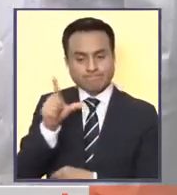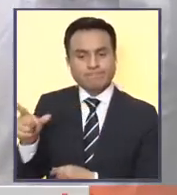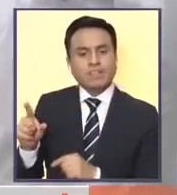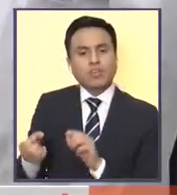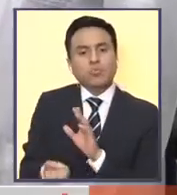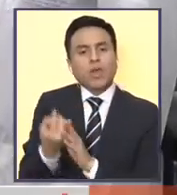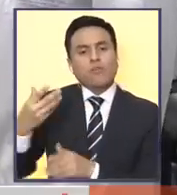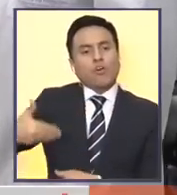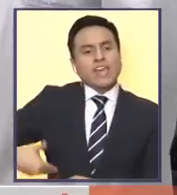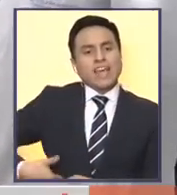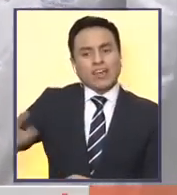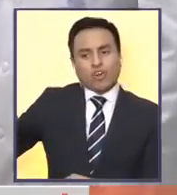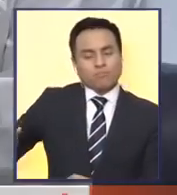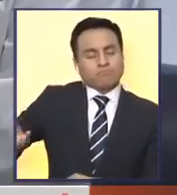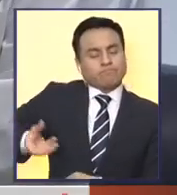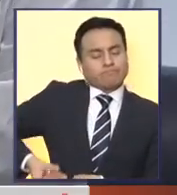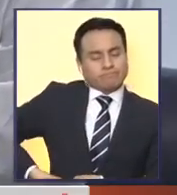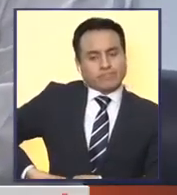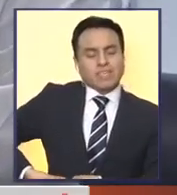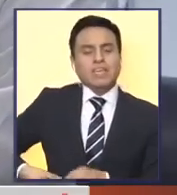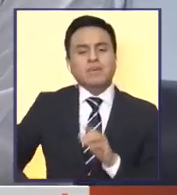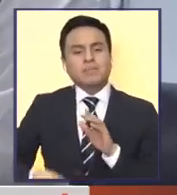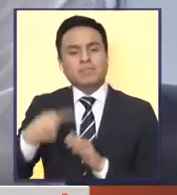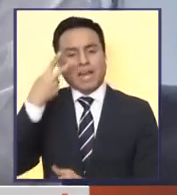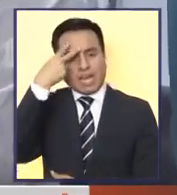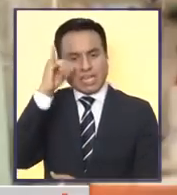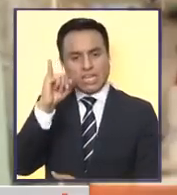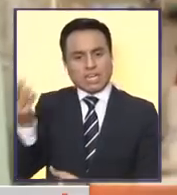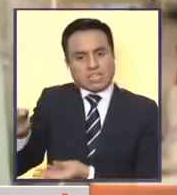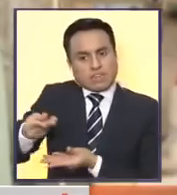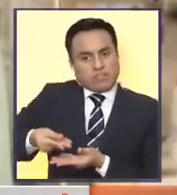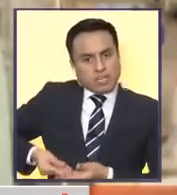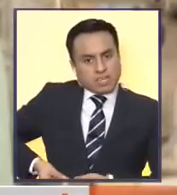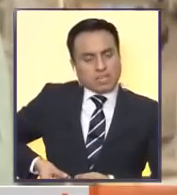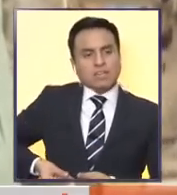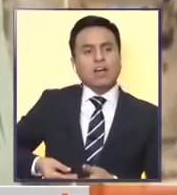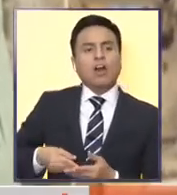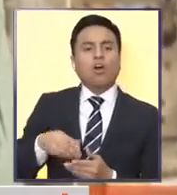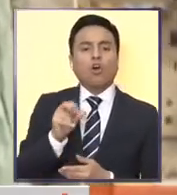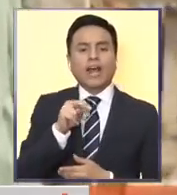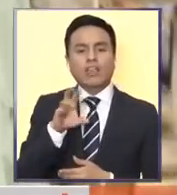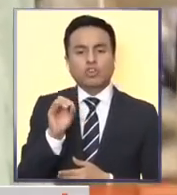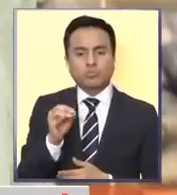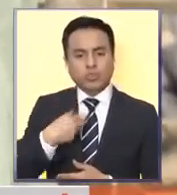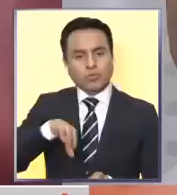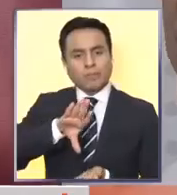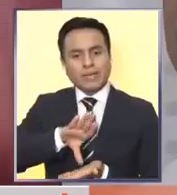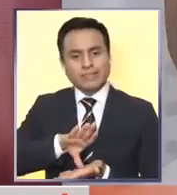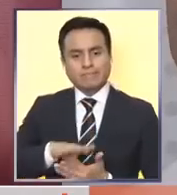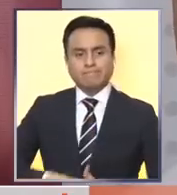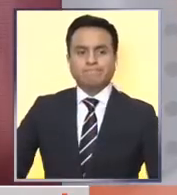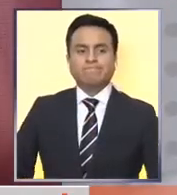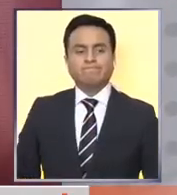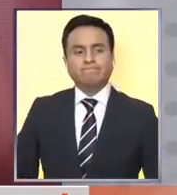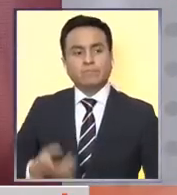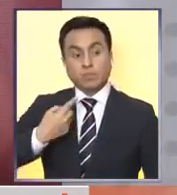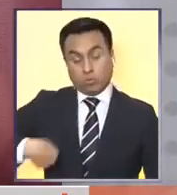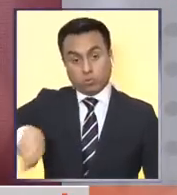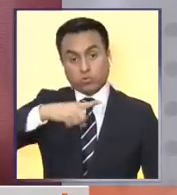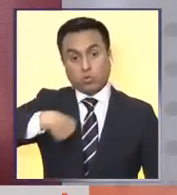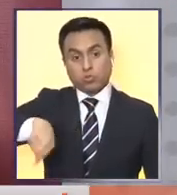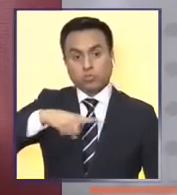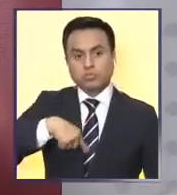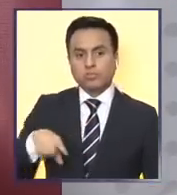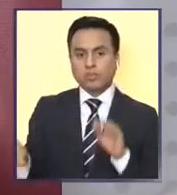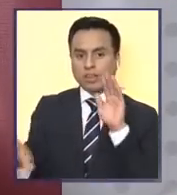su nuevo hígado transformándose en la primera interna en recibir un trasplante de órganos en nuestro país nosotros por